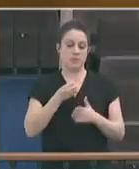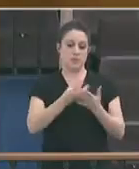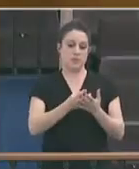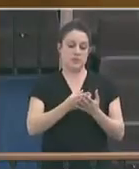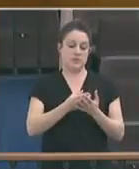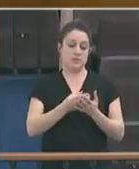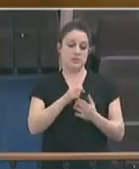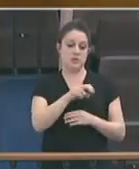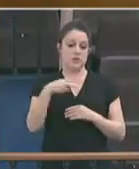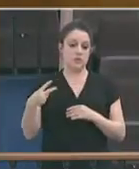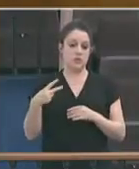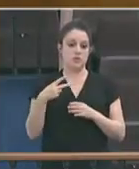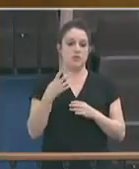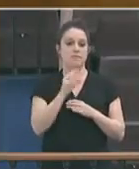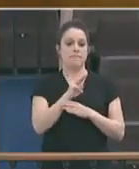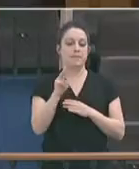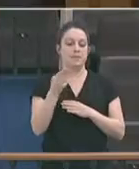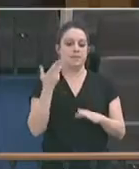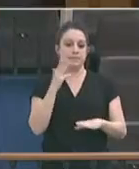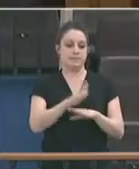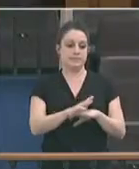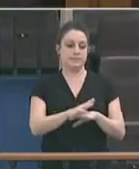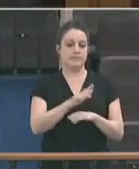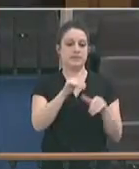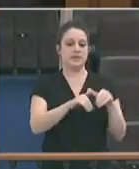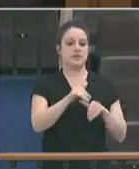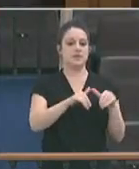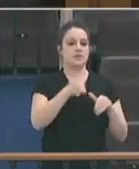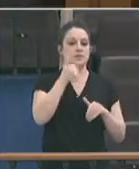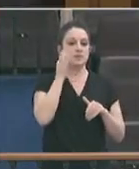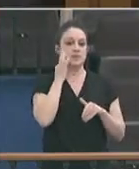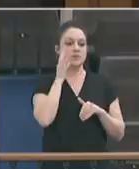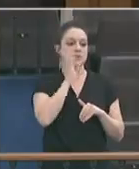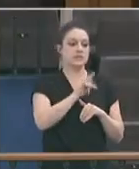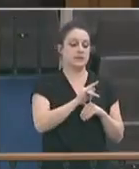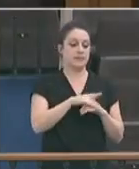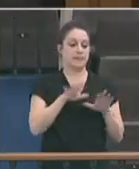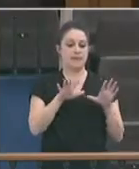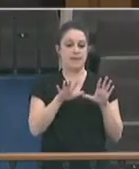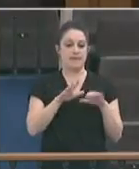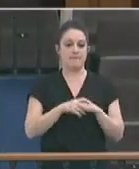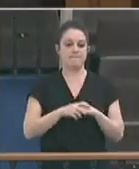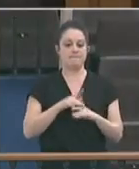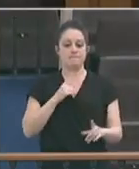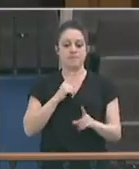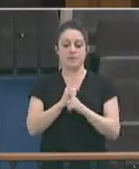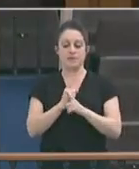Grupo Parlamentario Popular. Diputados y diputadas que votan a favor, 10. En